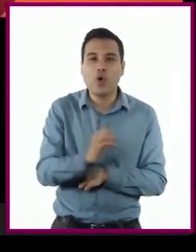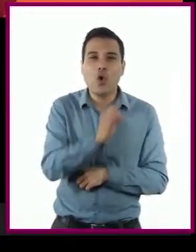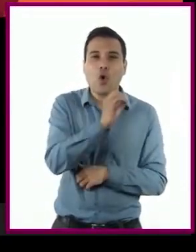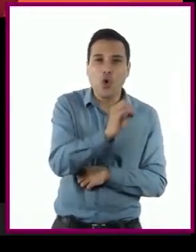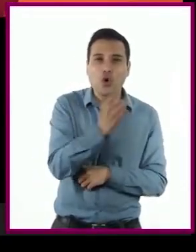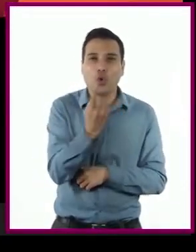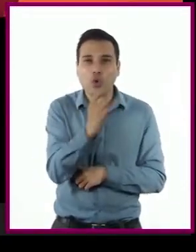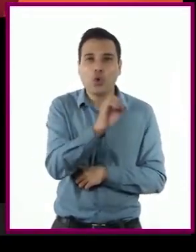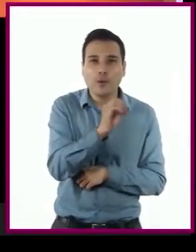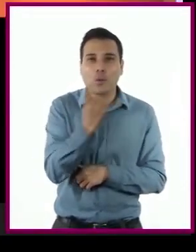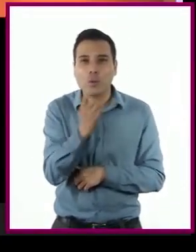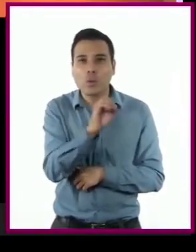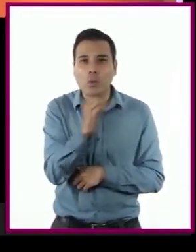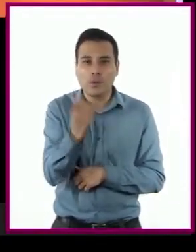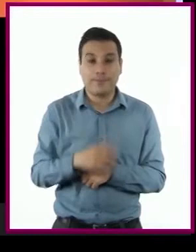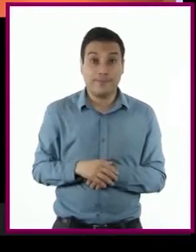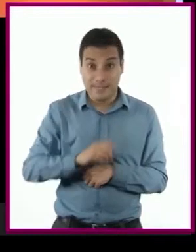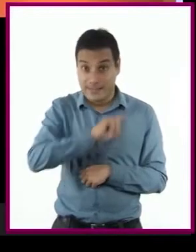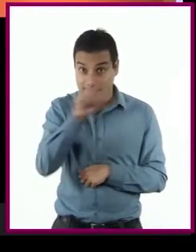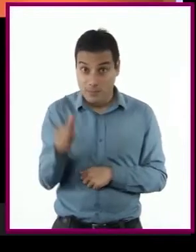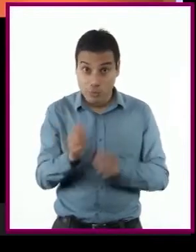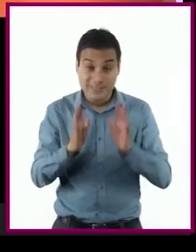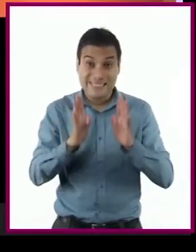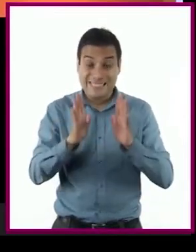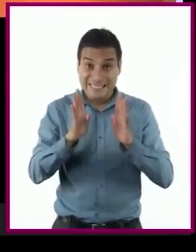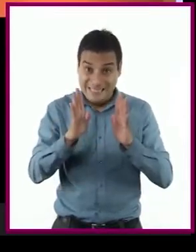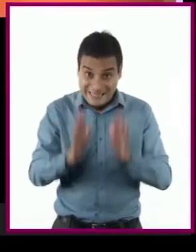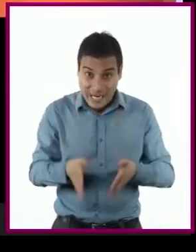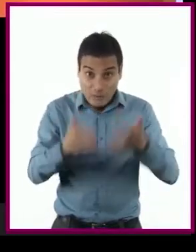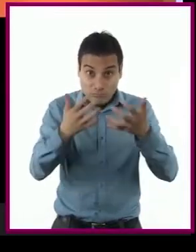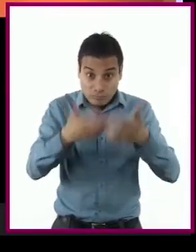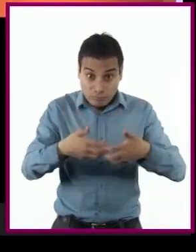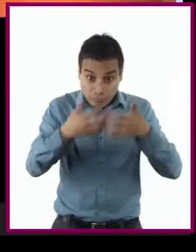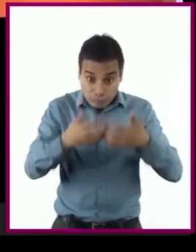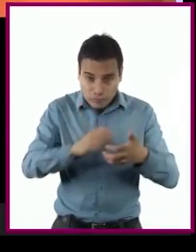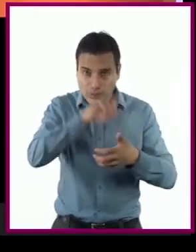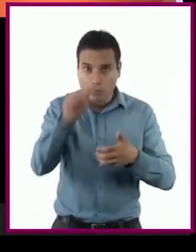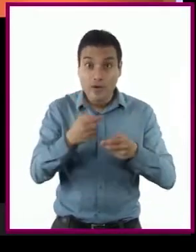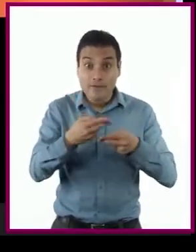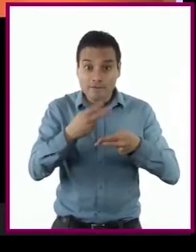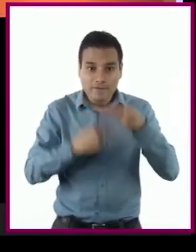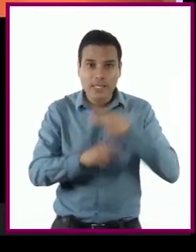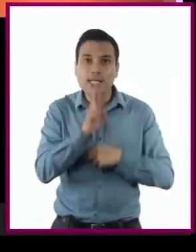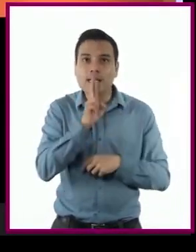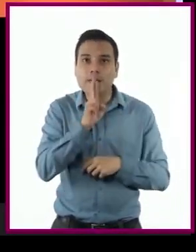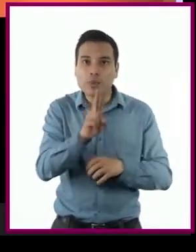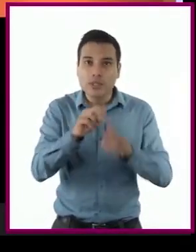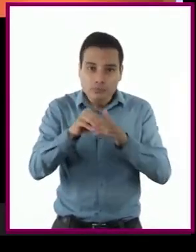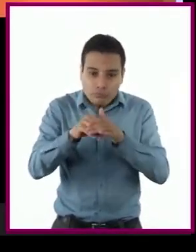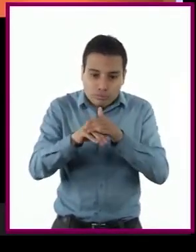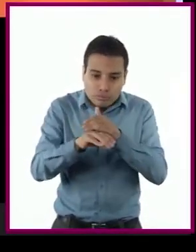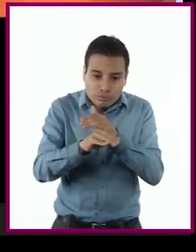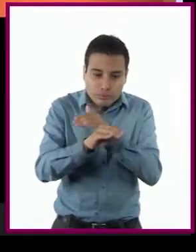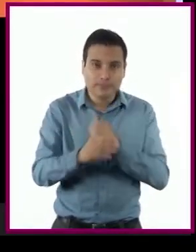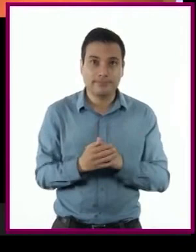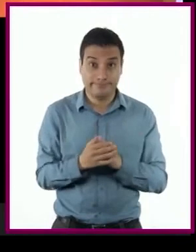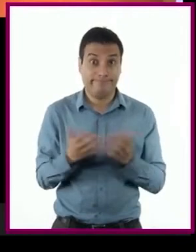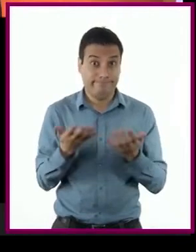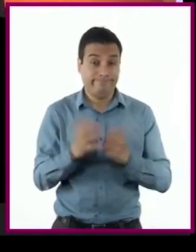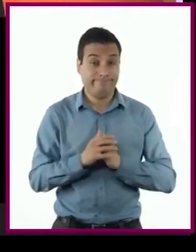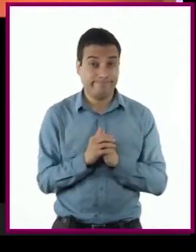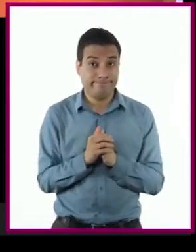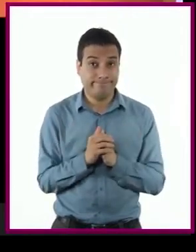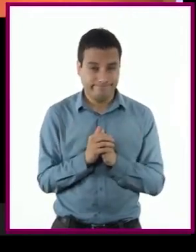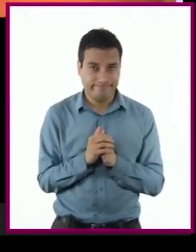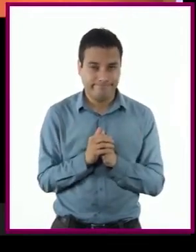y ceros, y una vez procesada se dan los resultados. Así, cada orden tenía asociada la